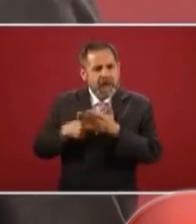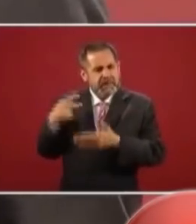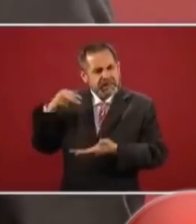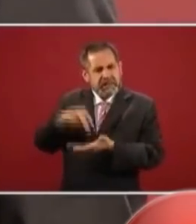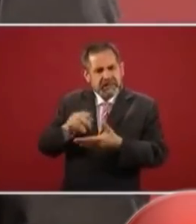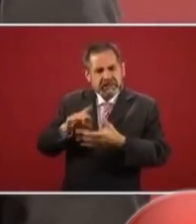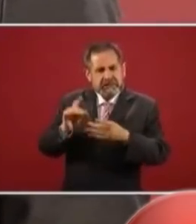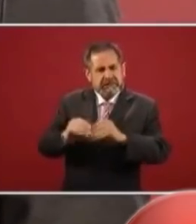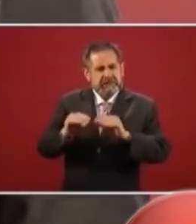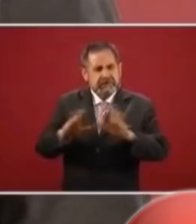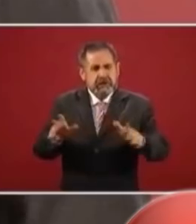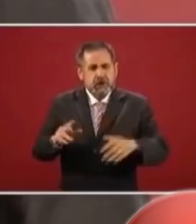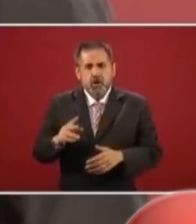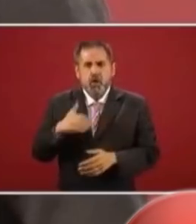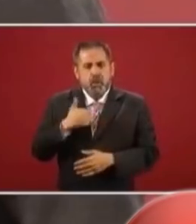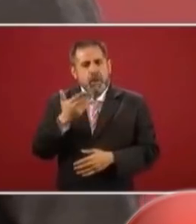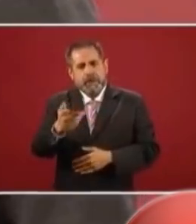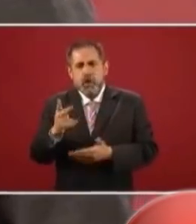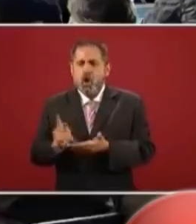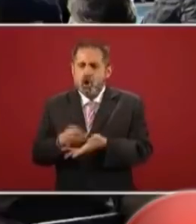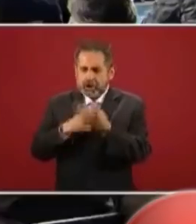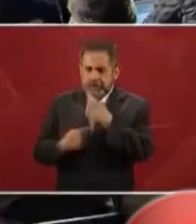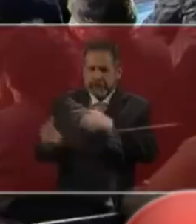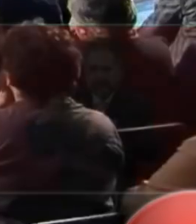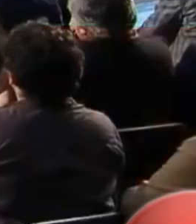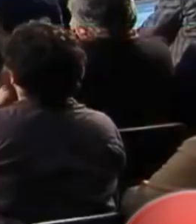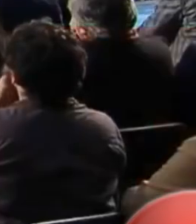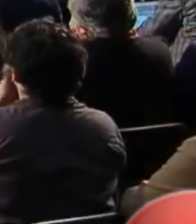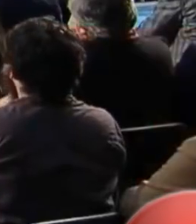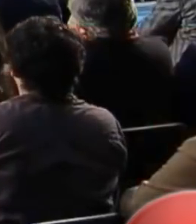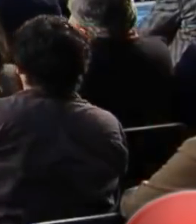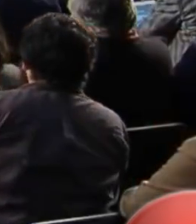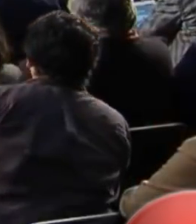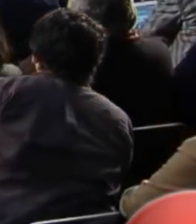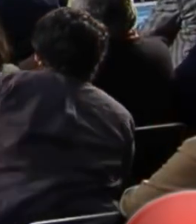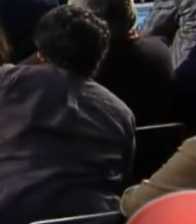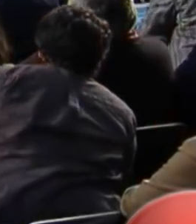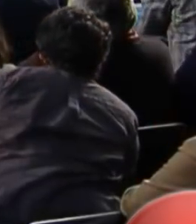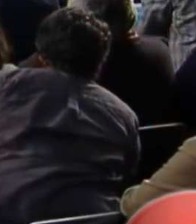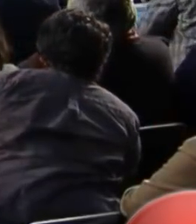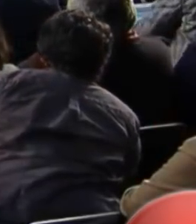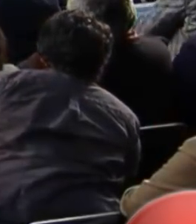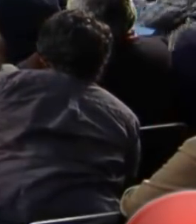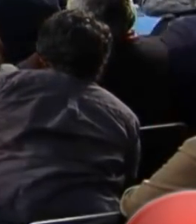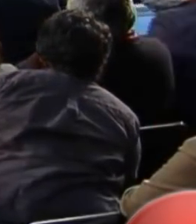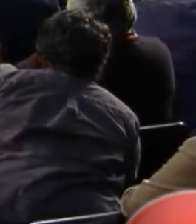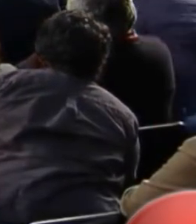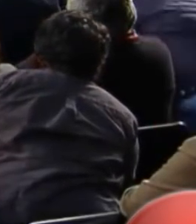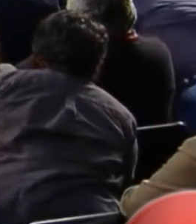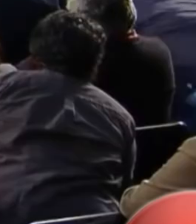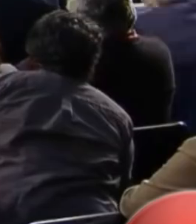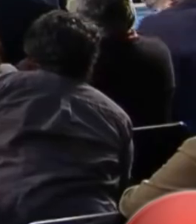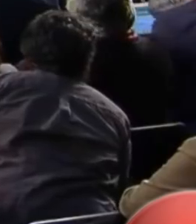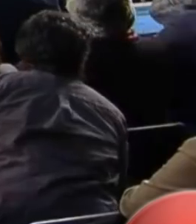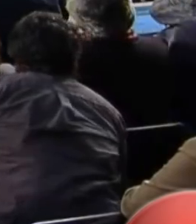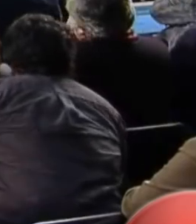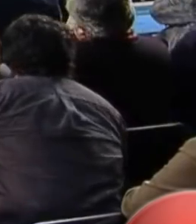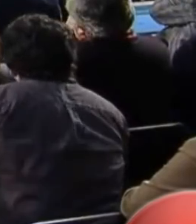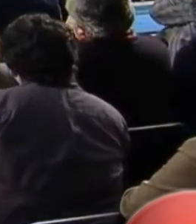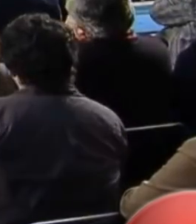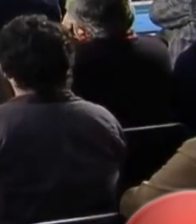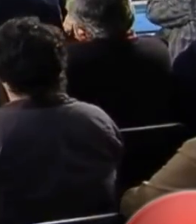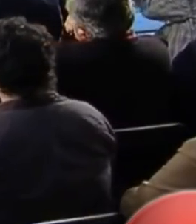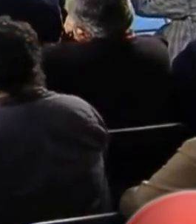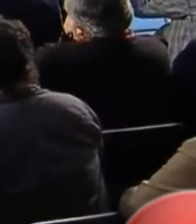ocasión, le voy a pedir que regrese, que venga a explicarlo. Esto ayuda mucho